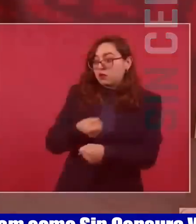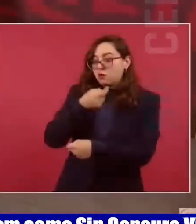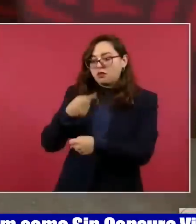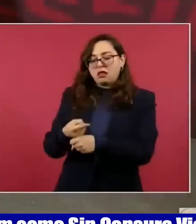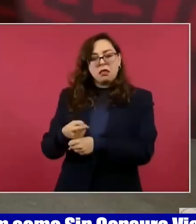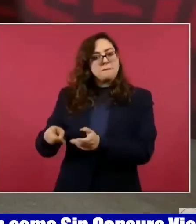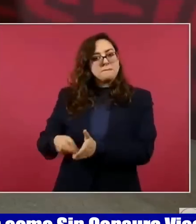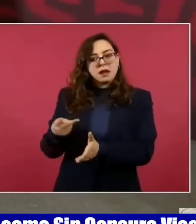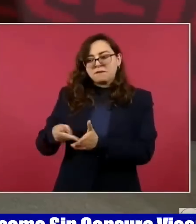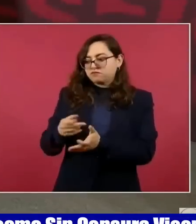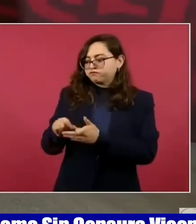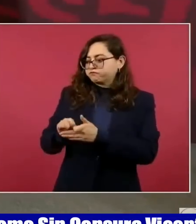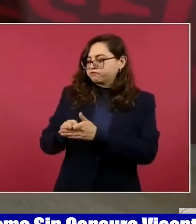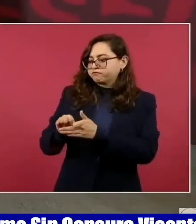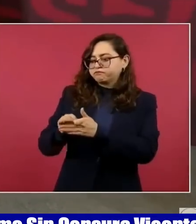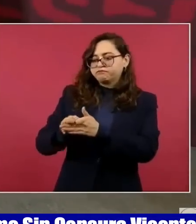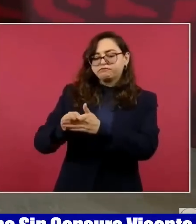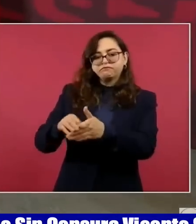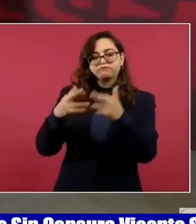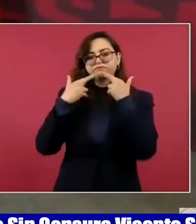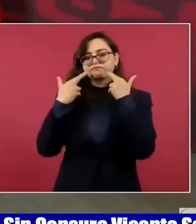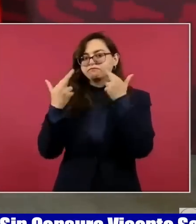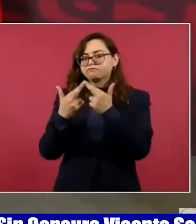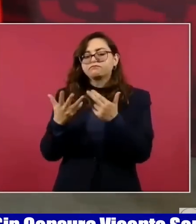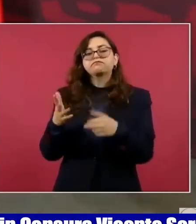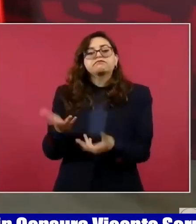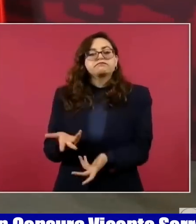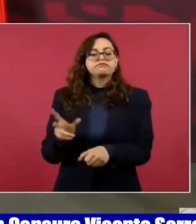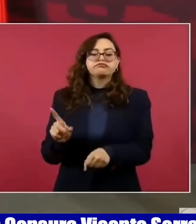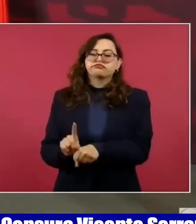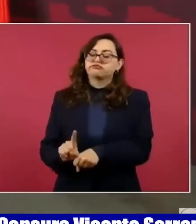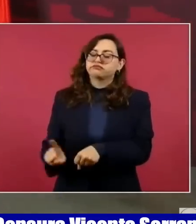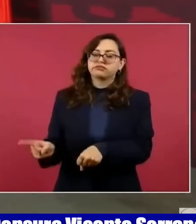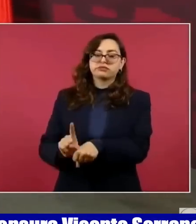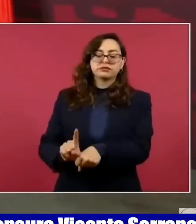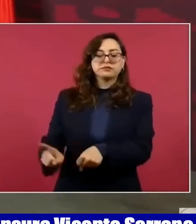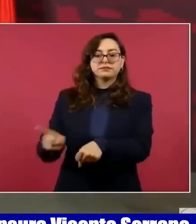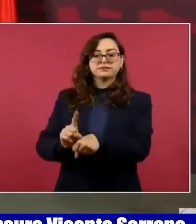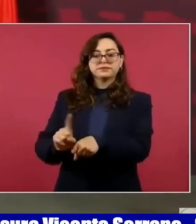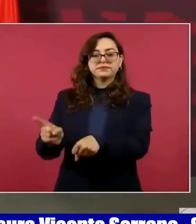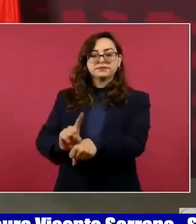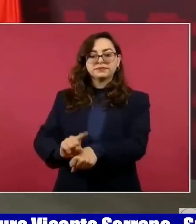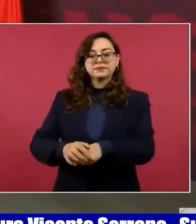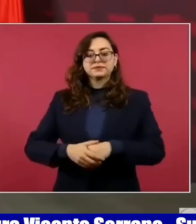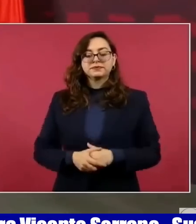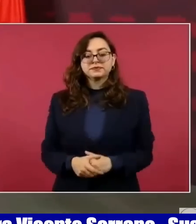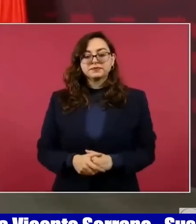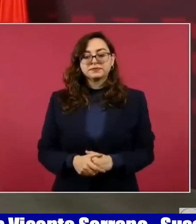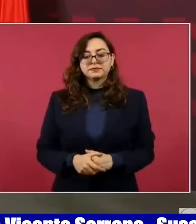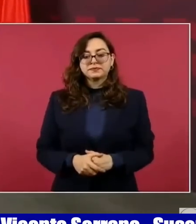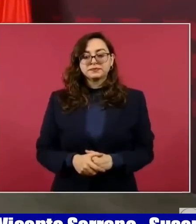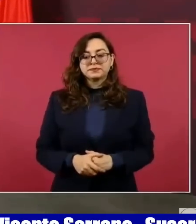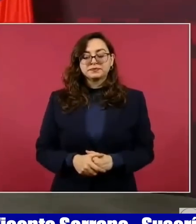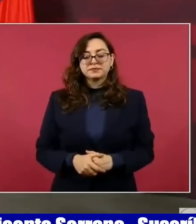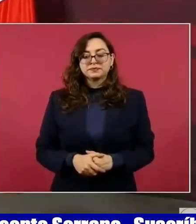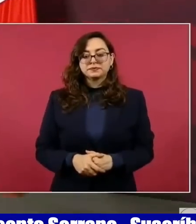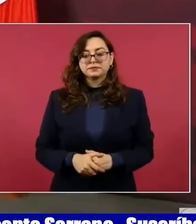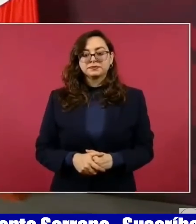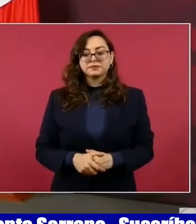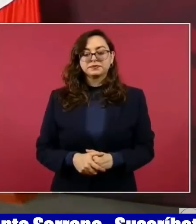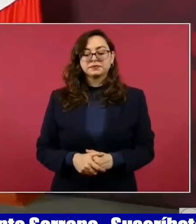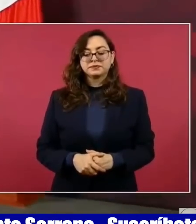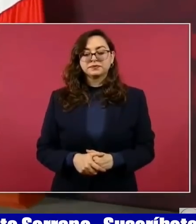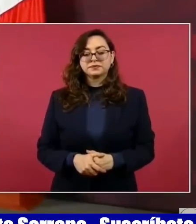instancia correspondiente, que su gobierno ya ha fijado la postura al respecto, que corresponde en todo caso a la UNAM y a las instancias que se